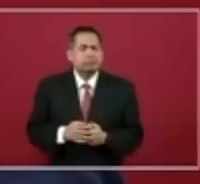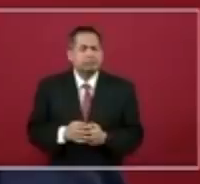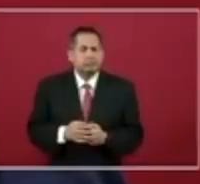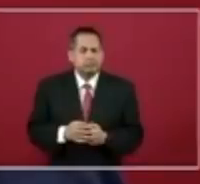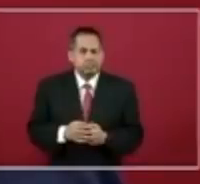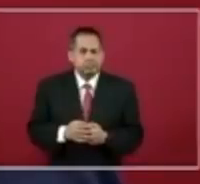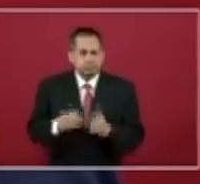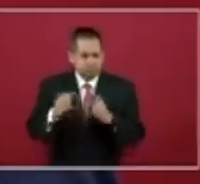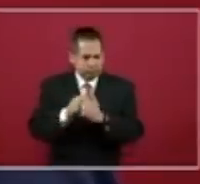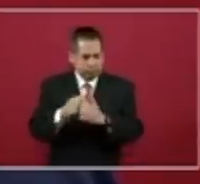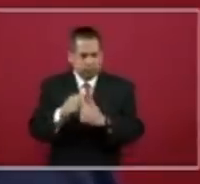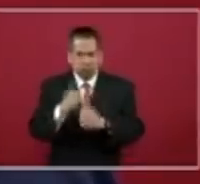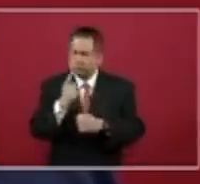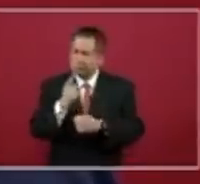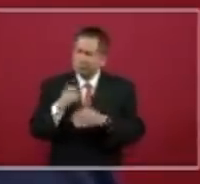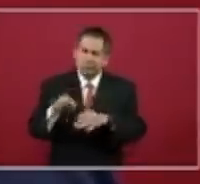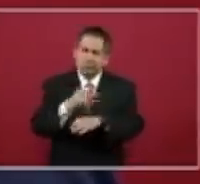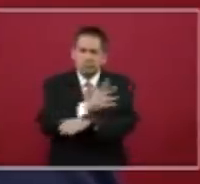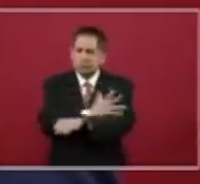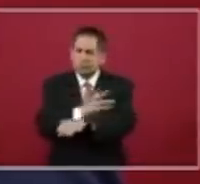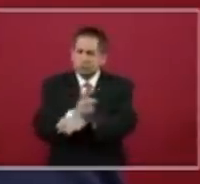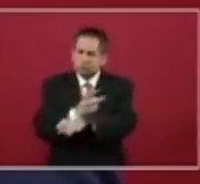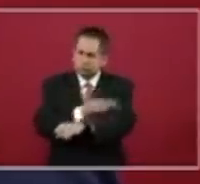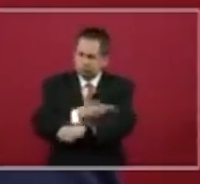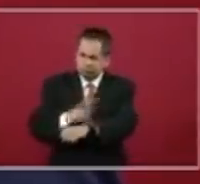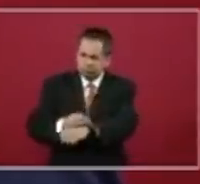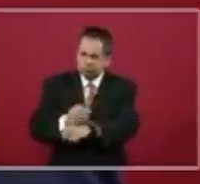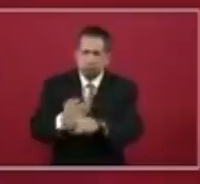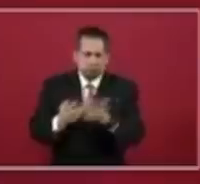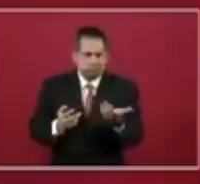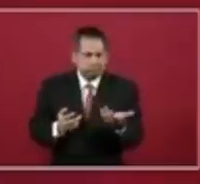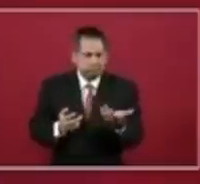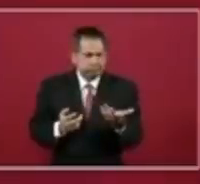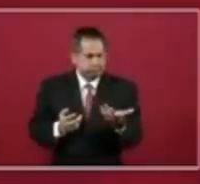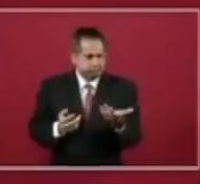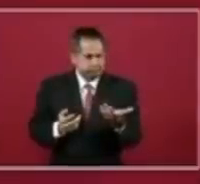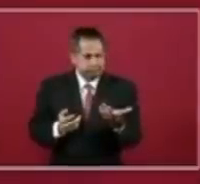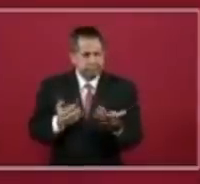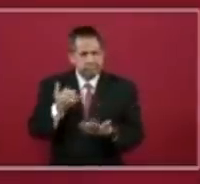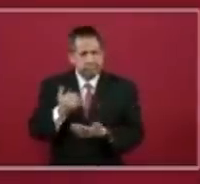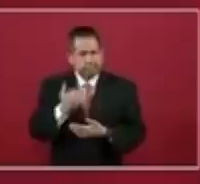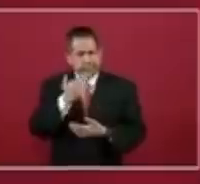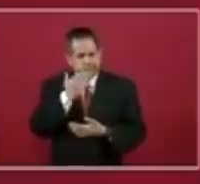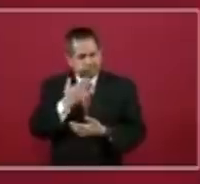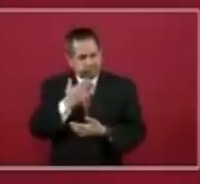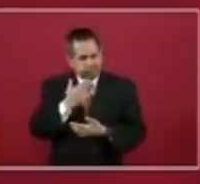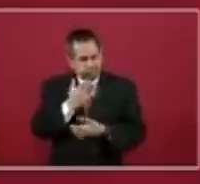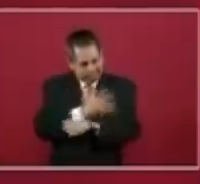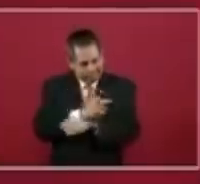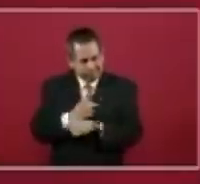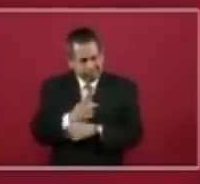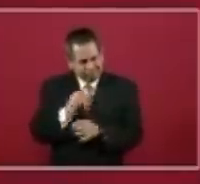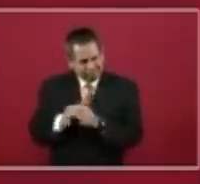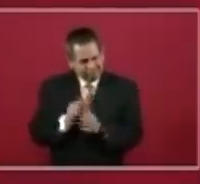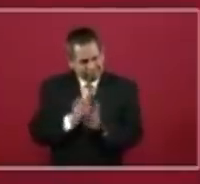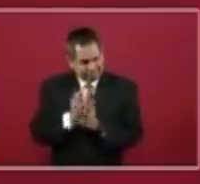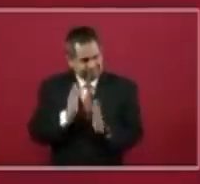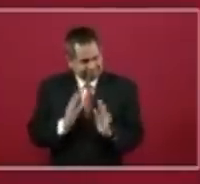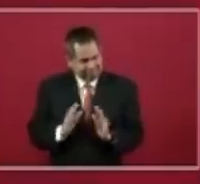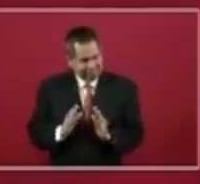con honestidad y que en buena lid